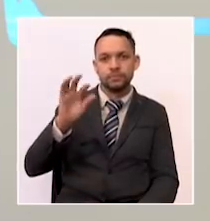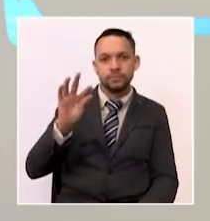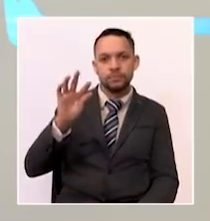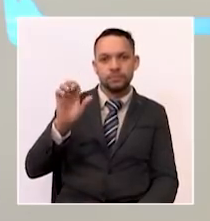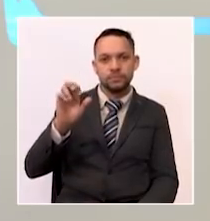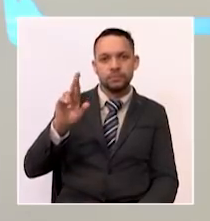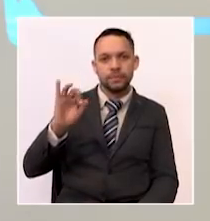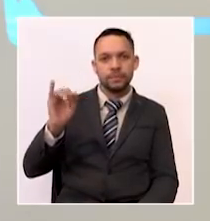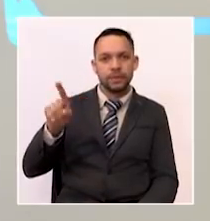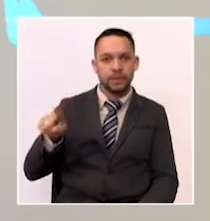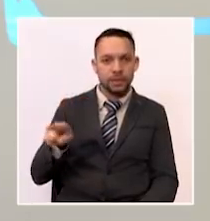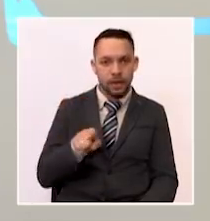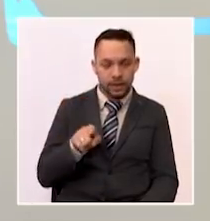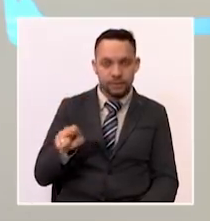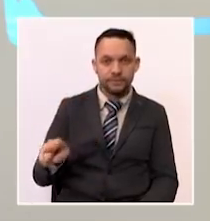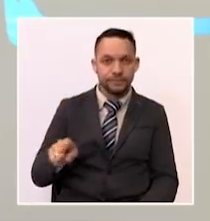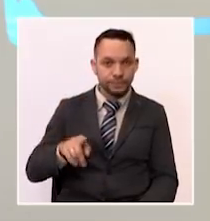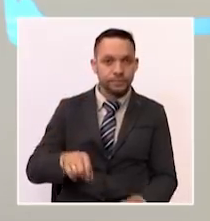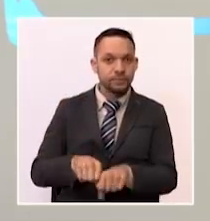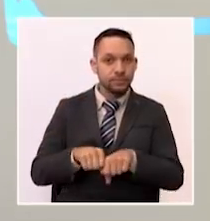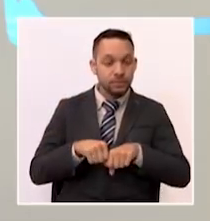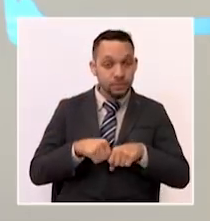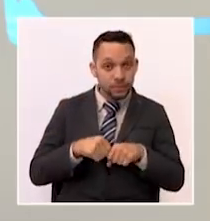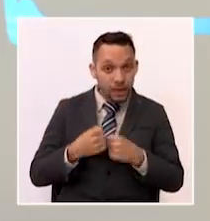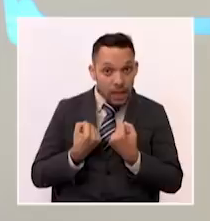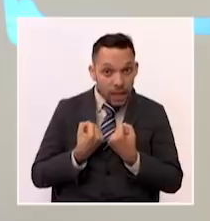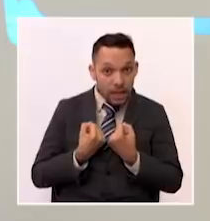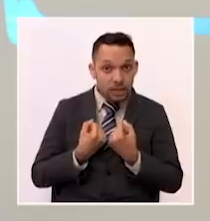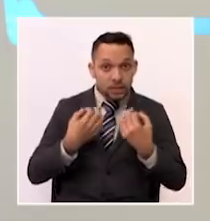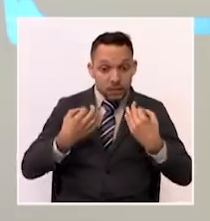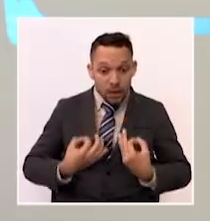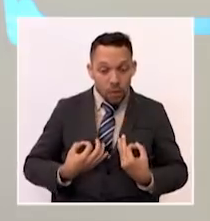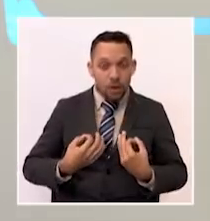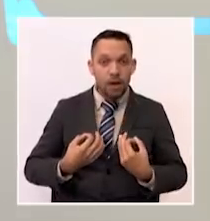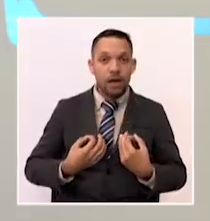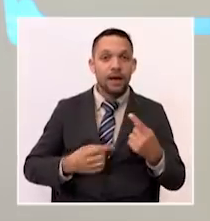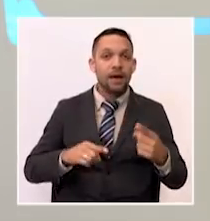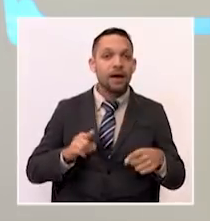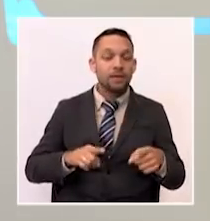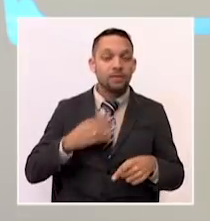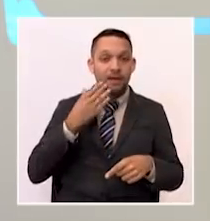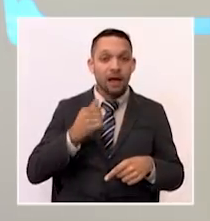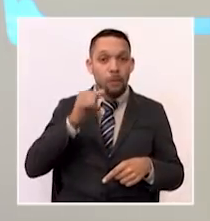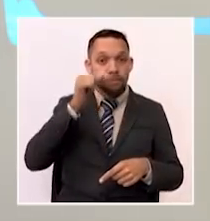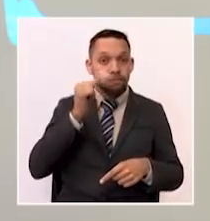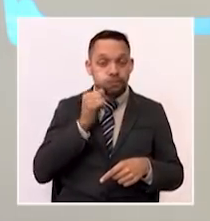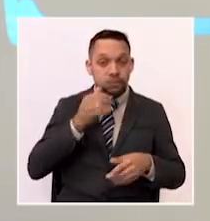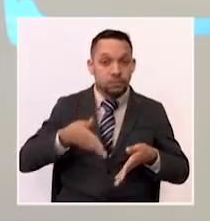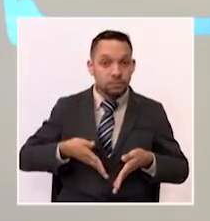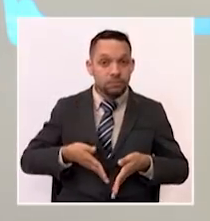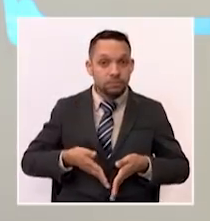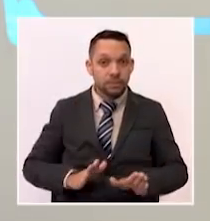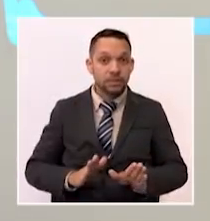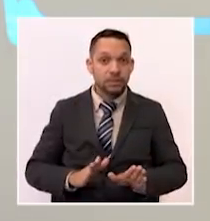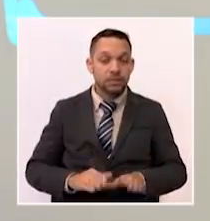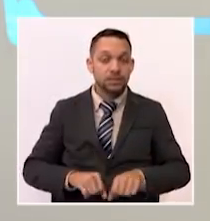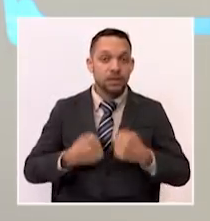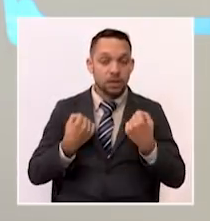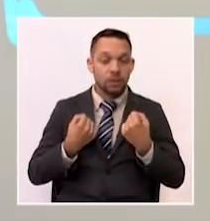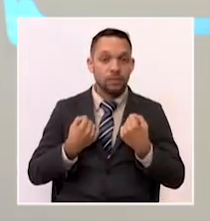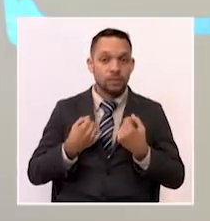pueden inducir a las rupturas de membranas y que venga el bebé, se venga antes de tiempo en las embarazadas, son los gérmenes atípicos.